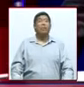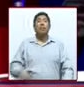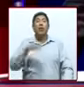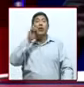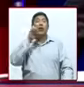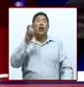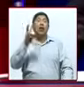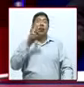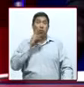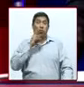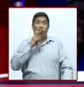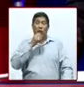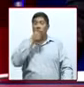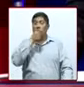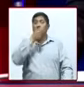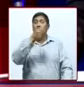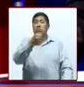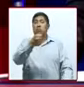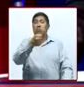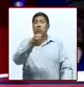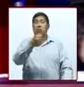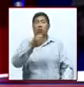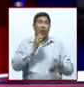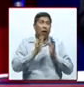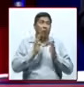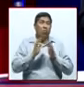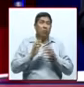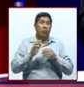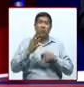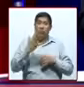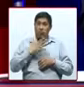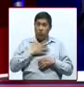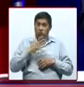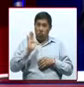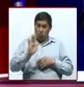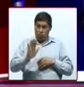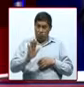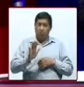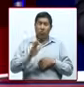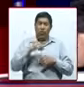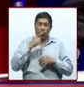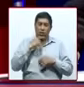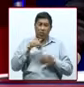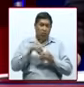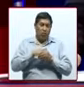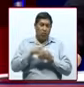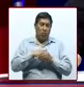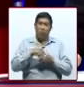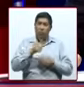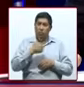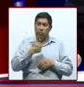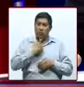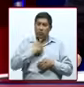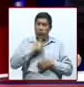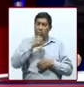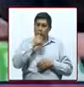Evo Morales dio una conferencia de prensa y habló de la posición que tiene en torno a las elecciones primarias. Escuchemos lo que decía.